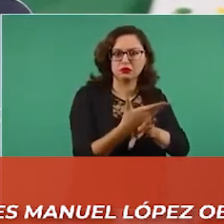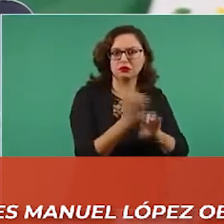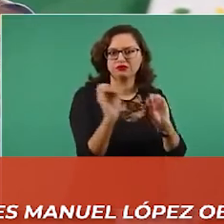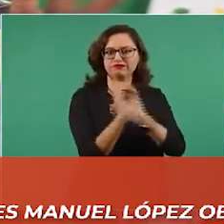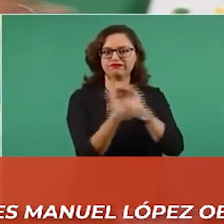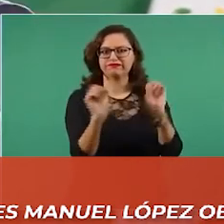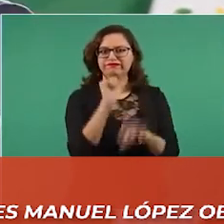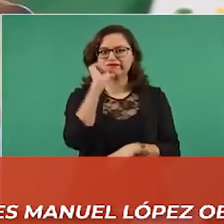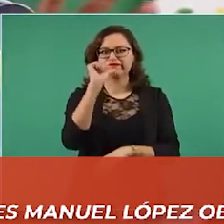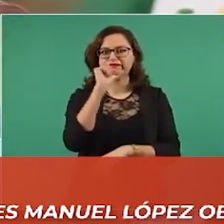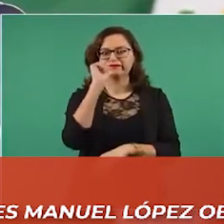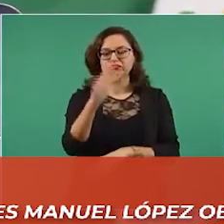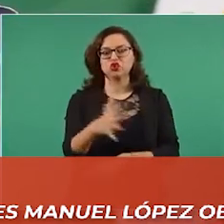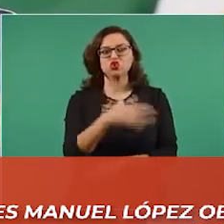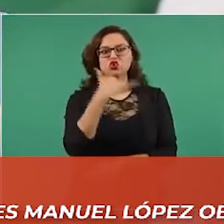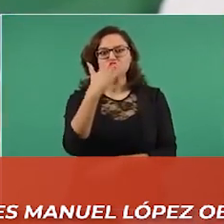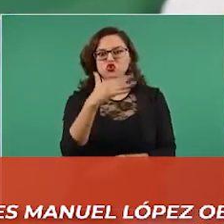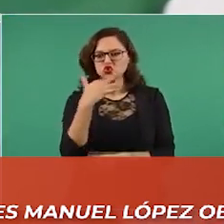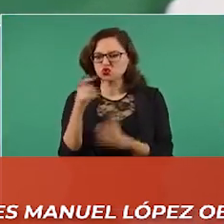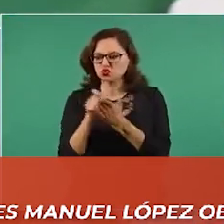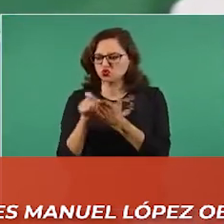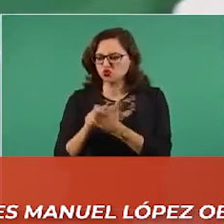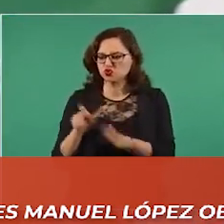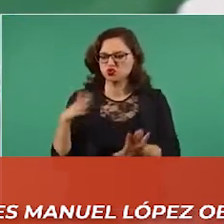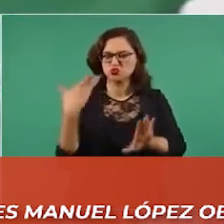en contra de la corrupción que imperaba.